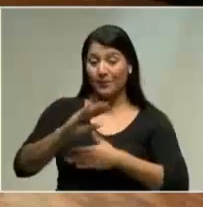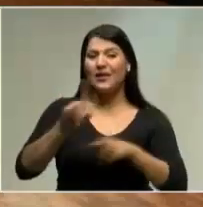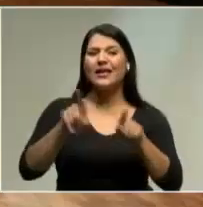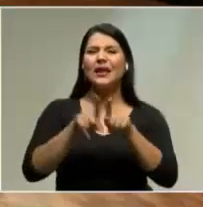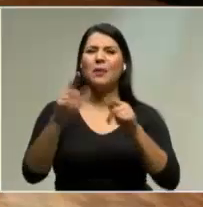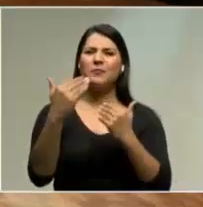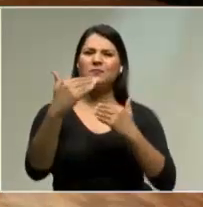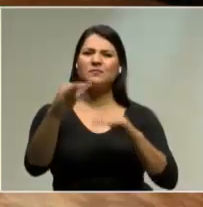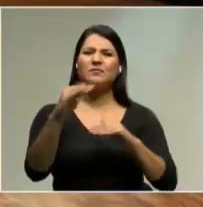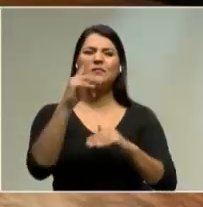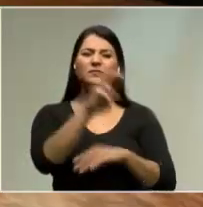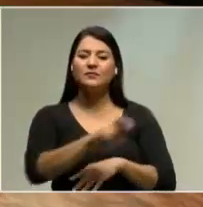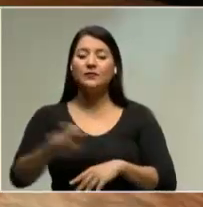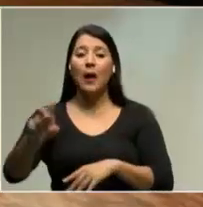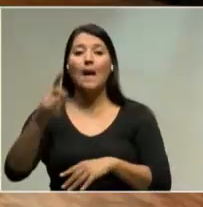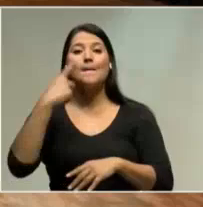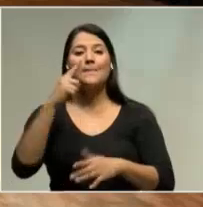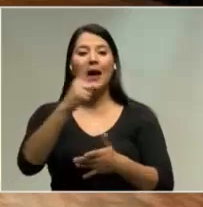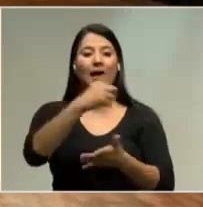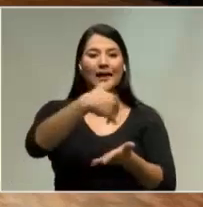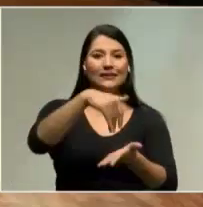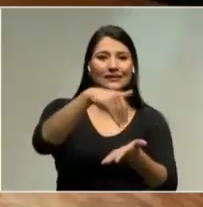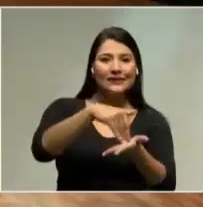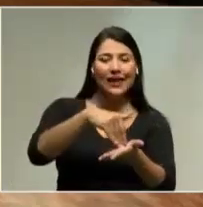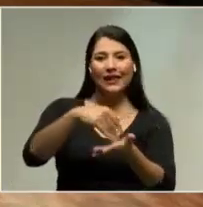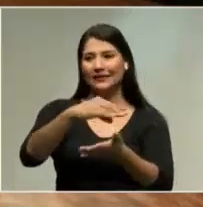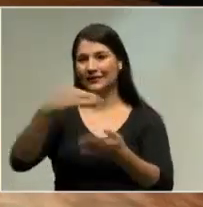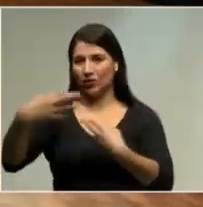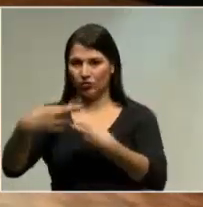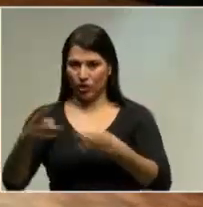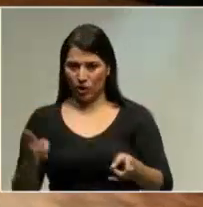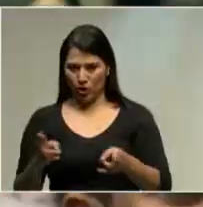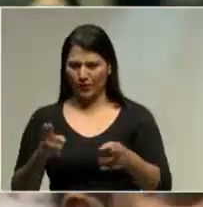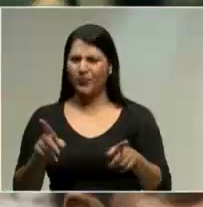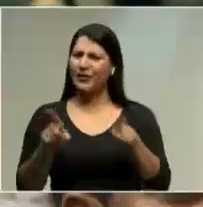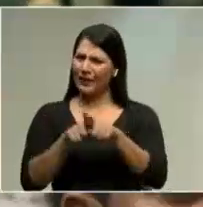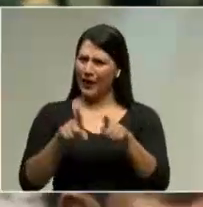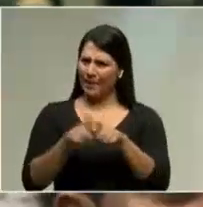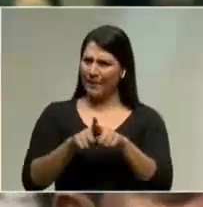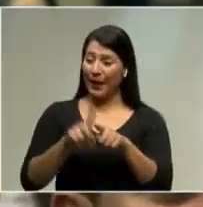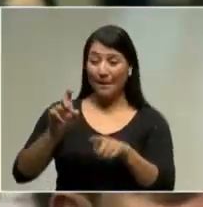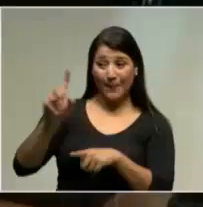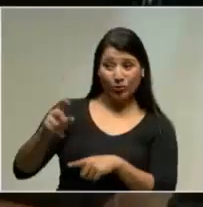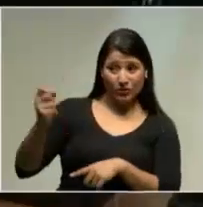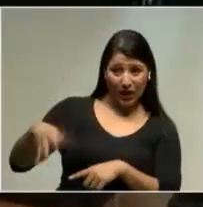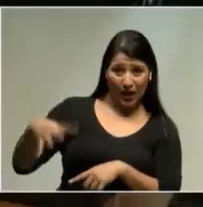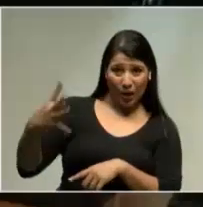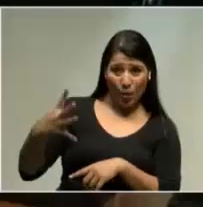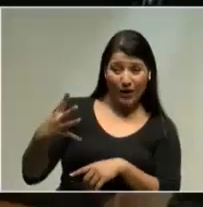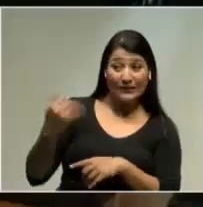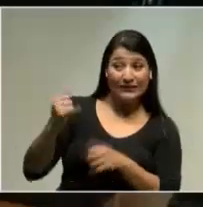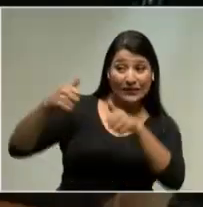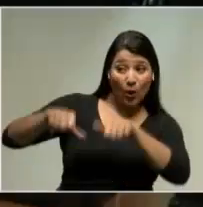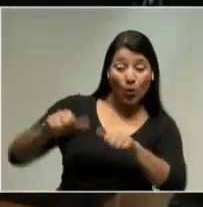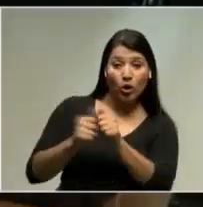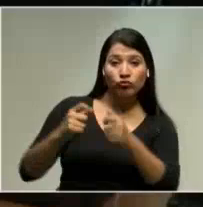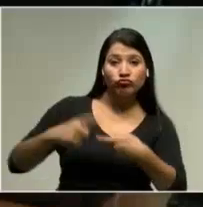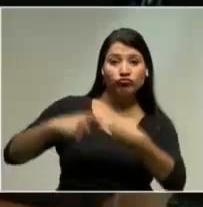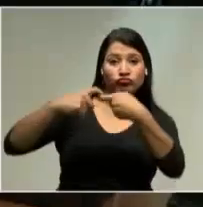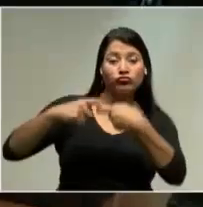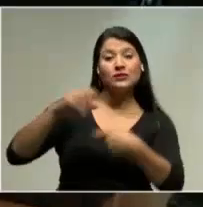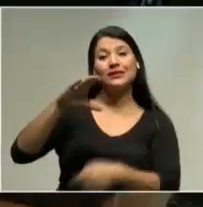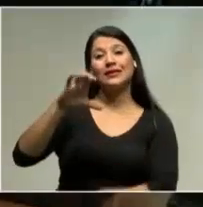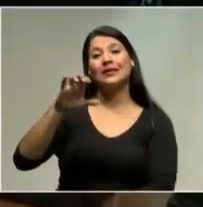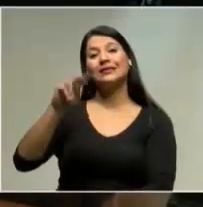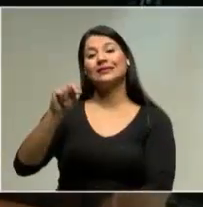transferencias para sedes y recintos regionales. La consulta incluye además la reducción a programas Sensinay, FODESAF, el